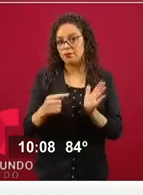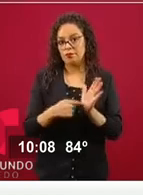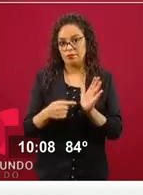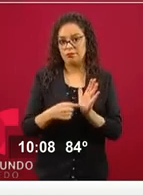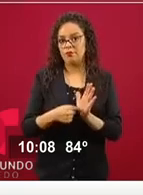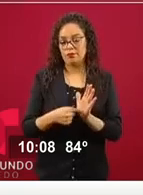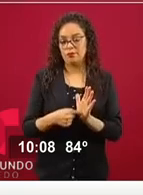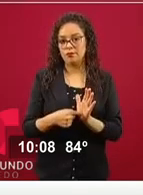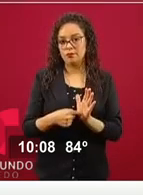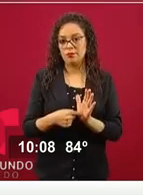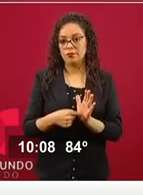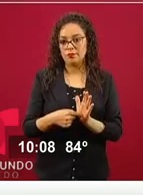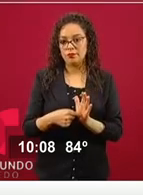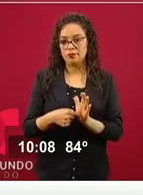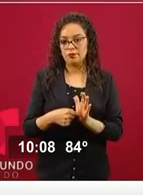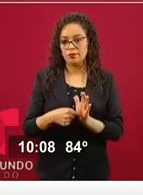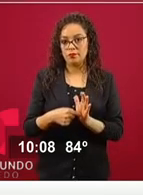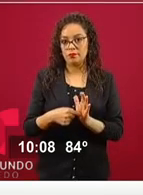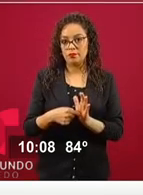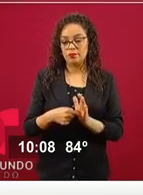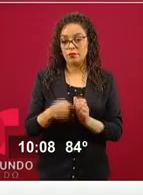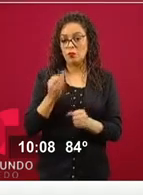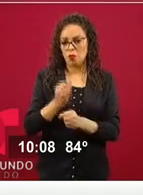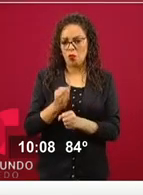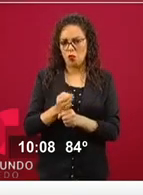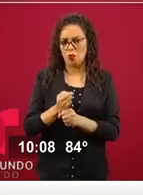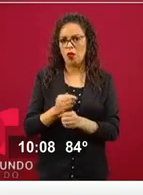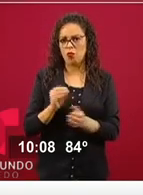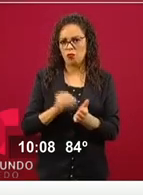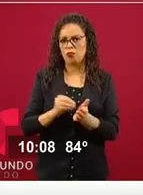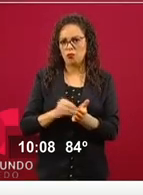para ofrecer una disculpa.